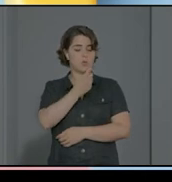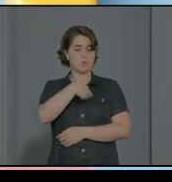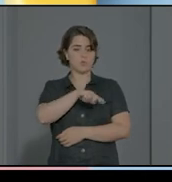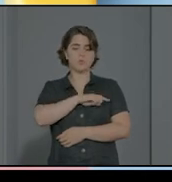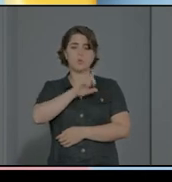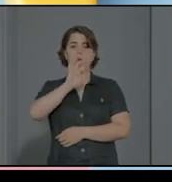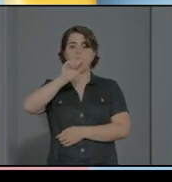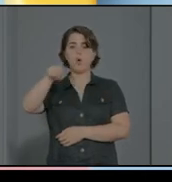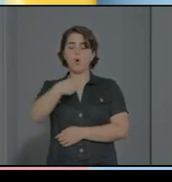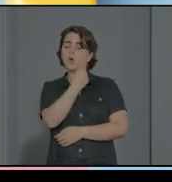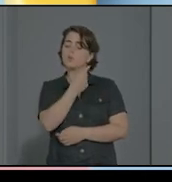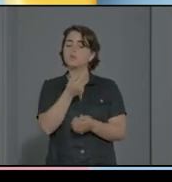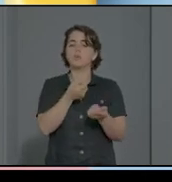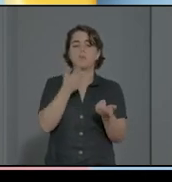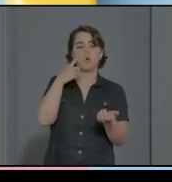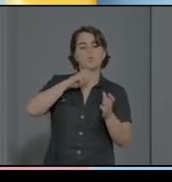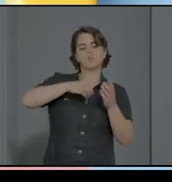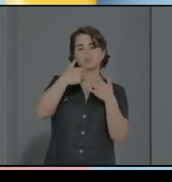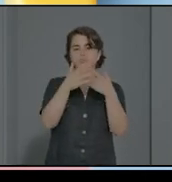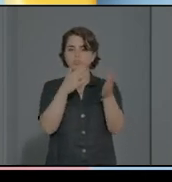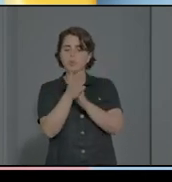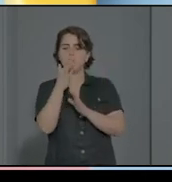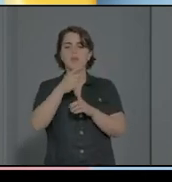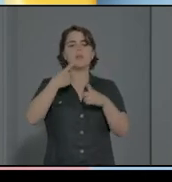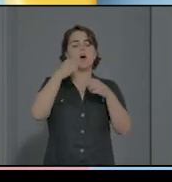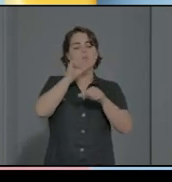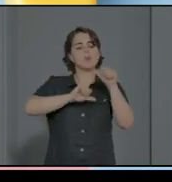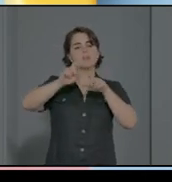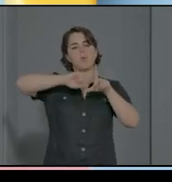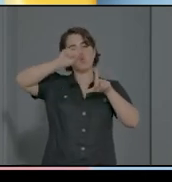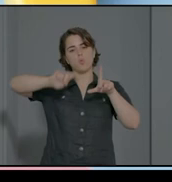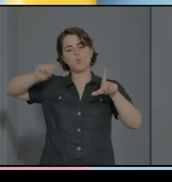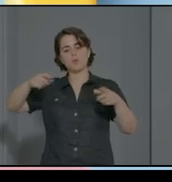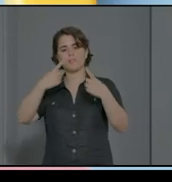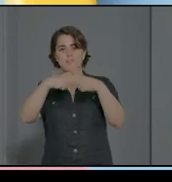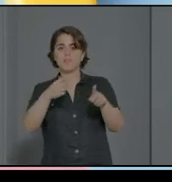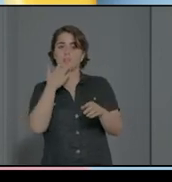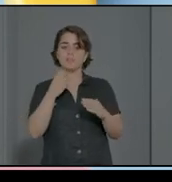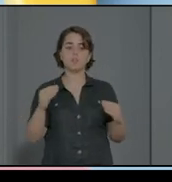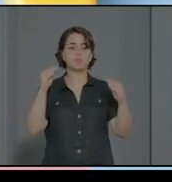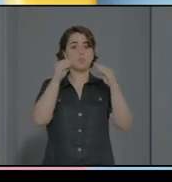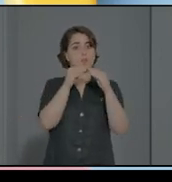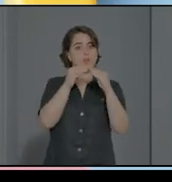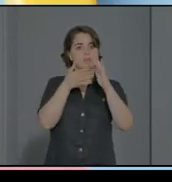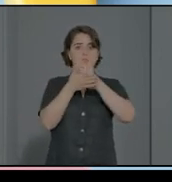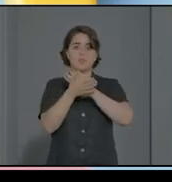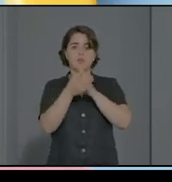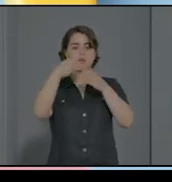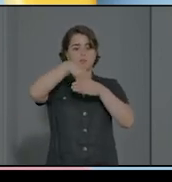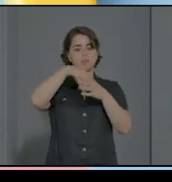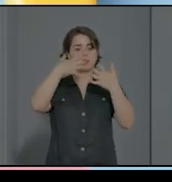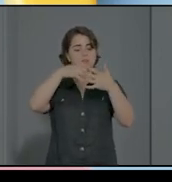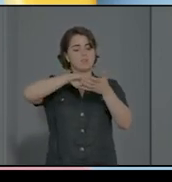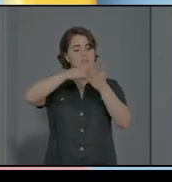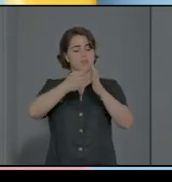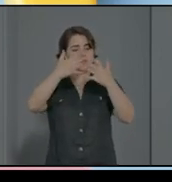en las diferentes curvas y testamos la sincronía. Si hay sincronía, realmente hay algo que no funciona en nuestro sistema. Así que si ves